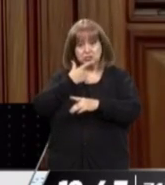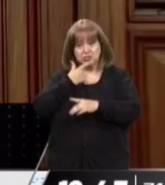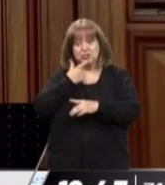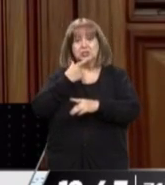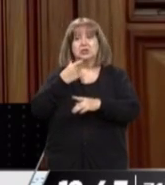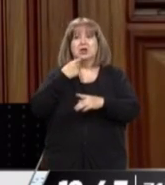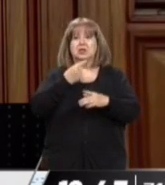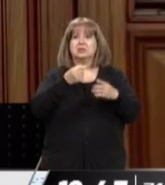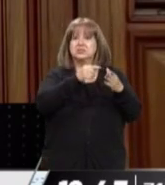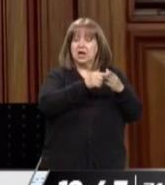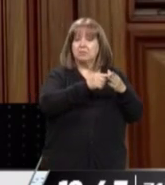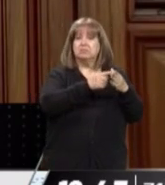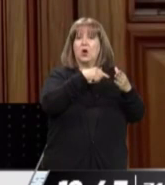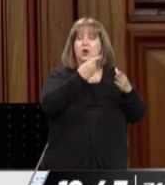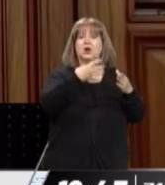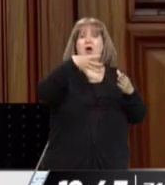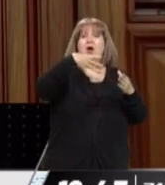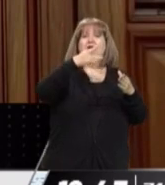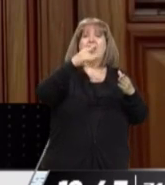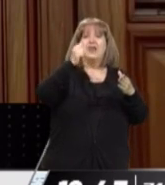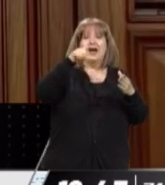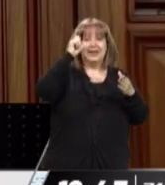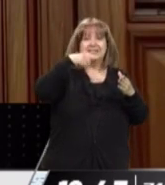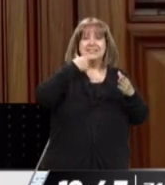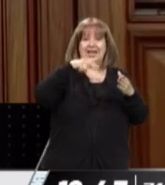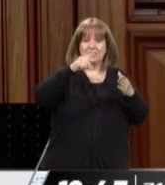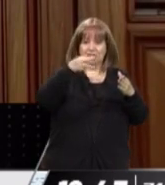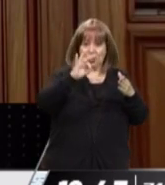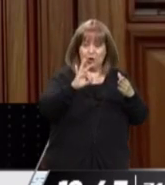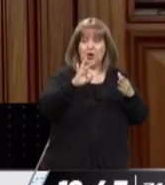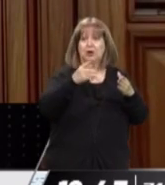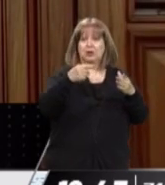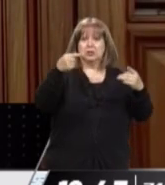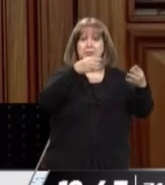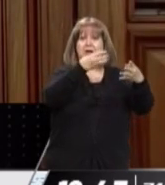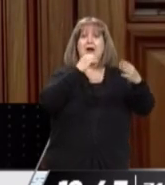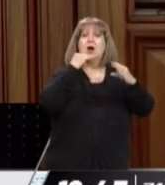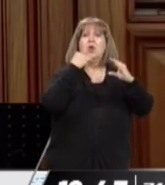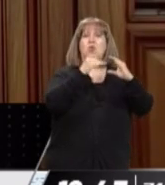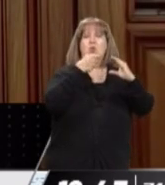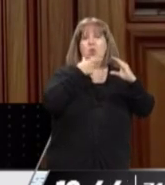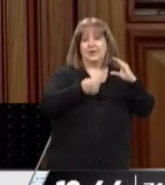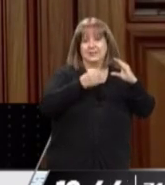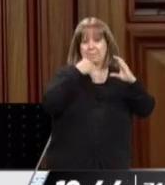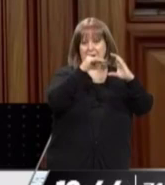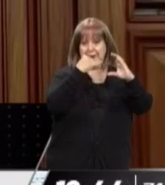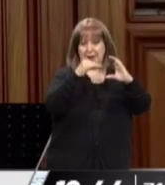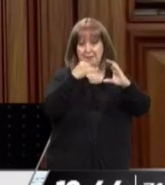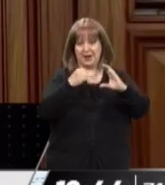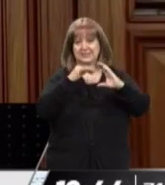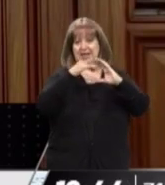chats del funcionario porteño Marcelo D'Alessandro. Escribió este tuit entonces con la leyenda que acabamos de